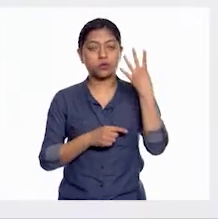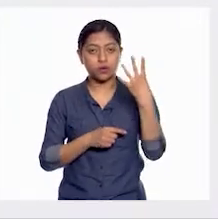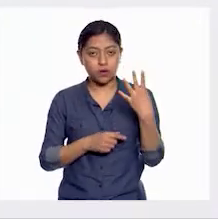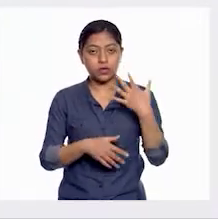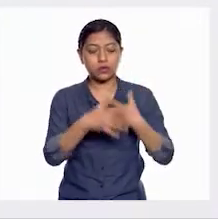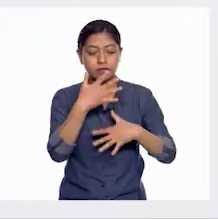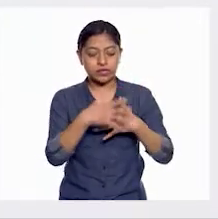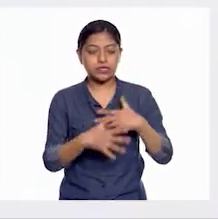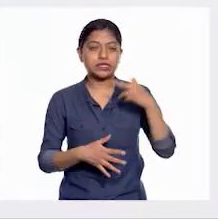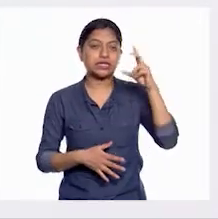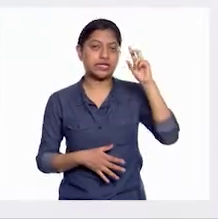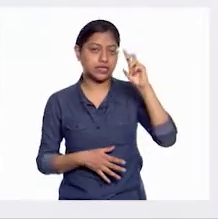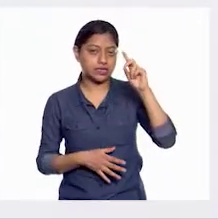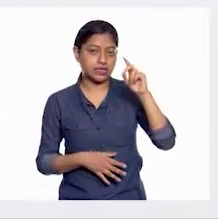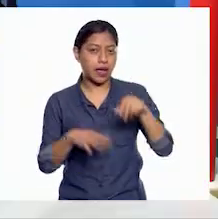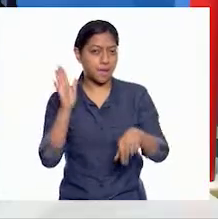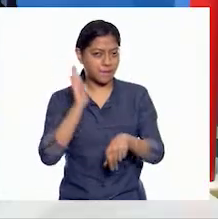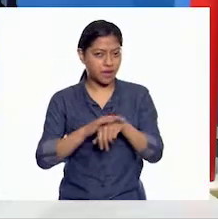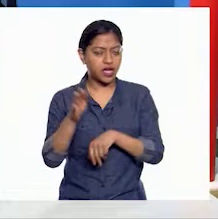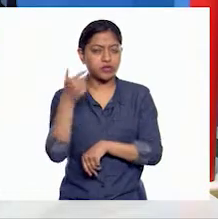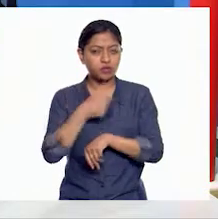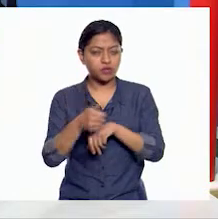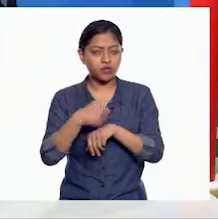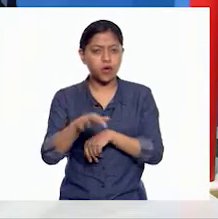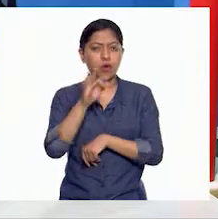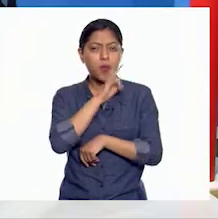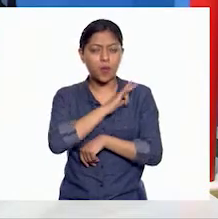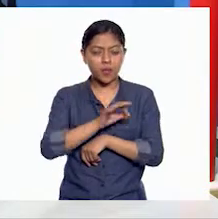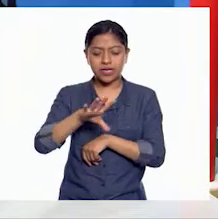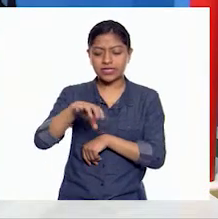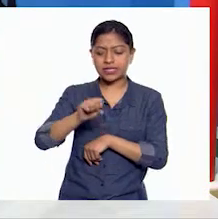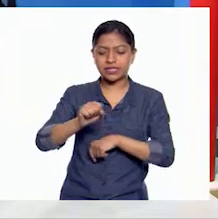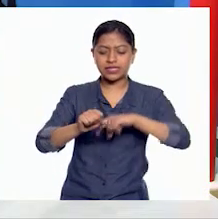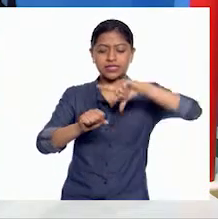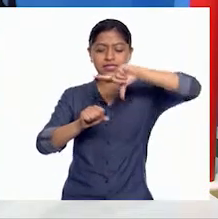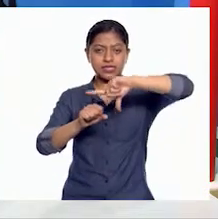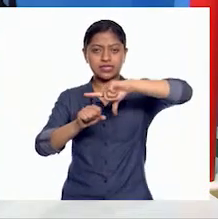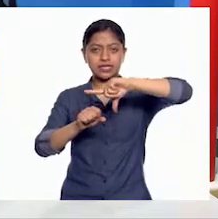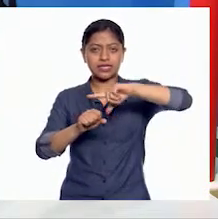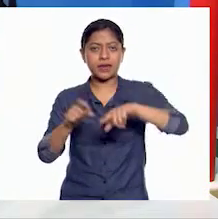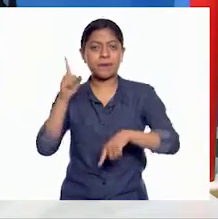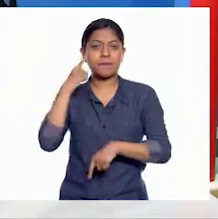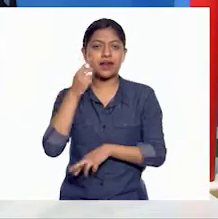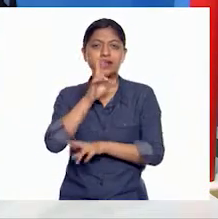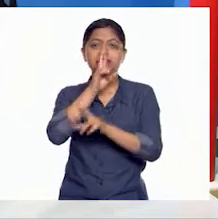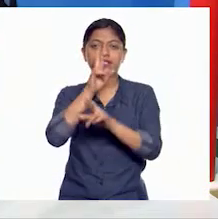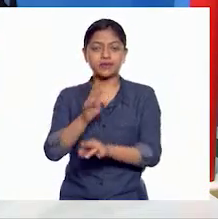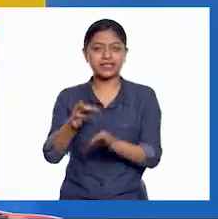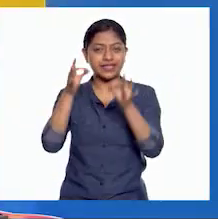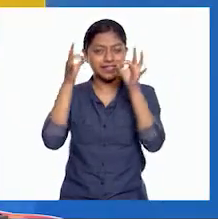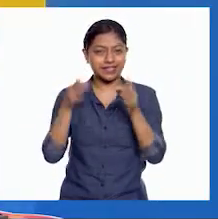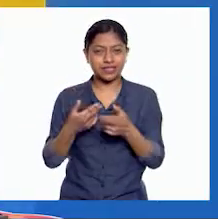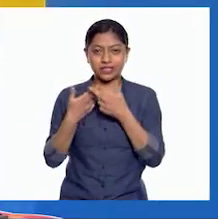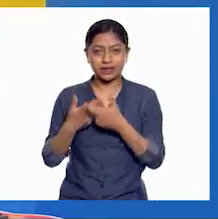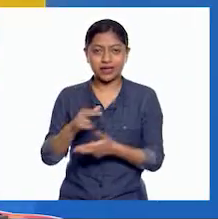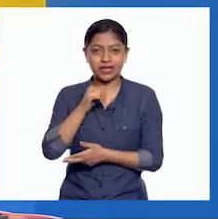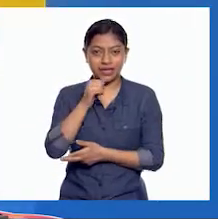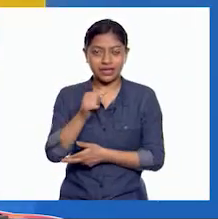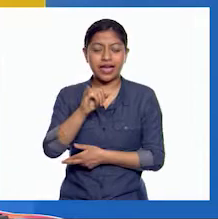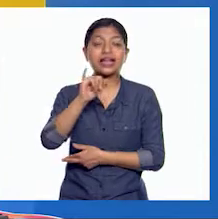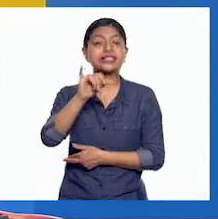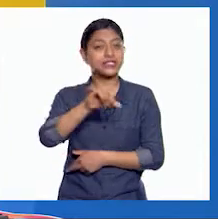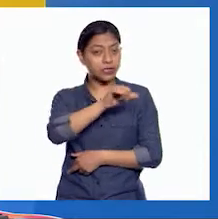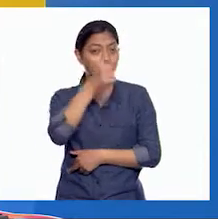30. ¿Creen que hay más números que son divisores de 60? Sí, maestra. Yo observé que el número